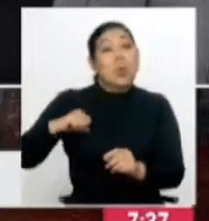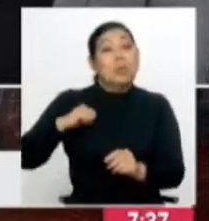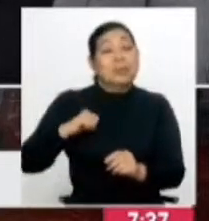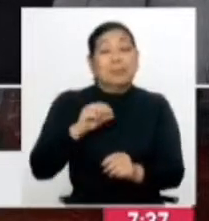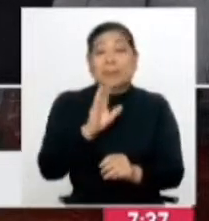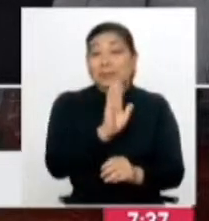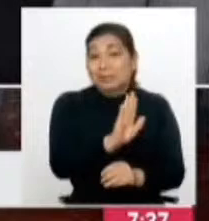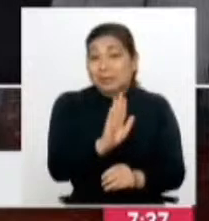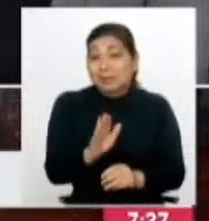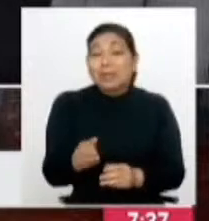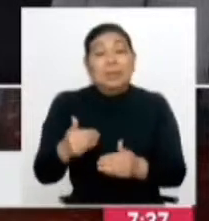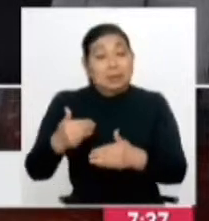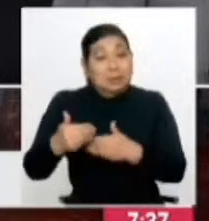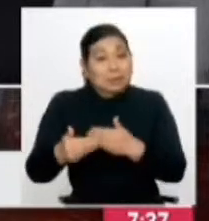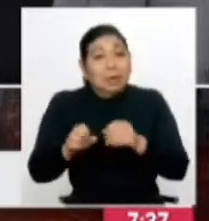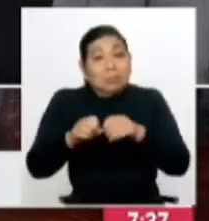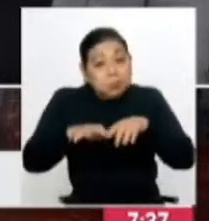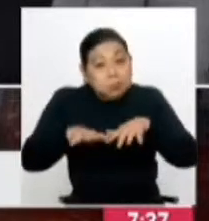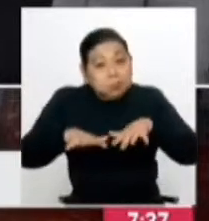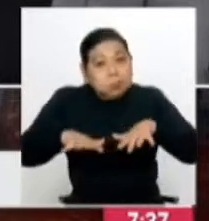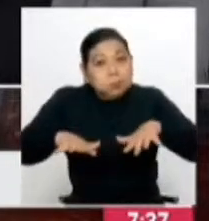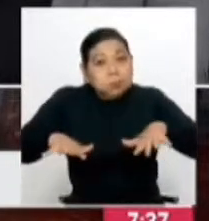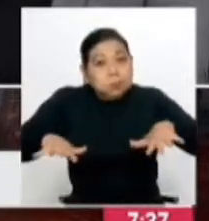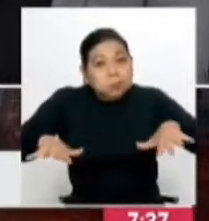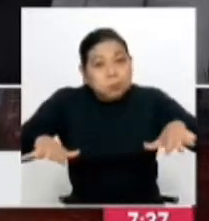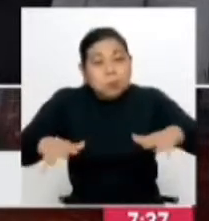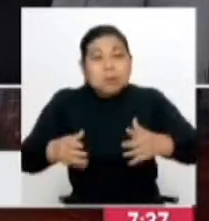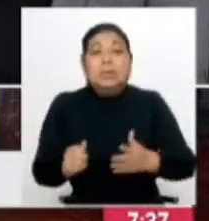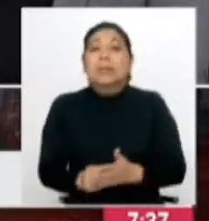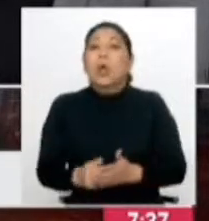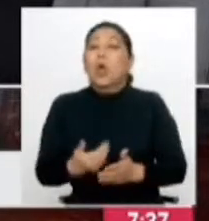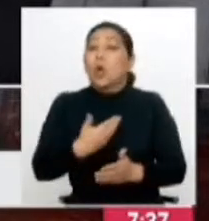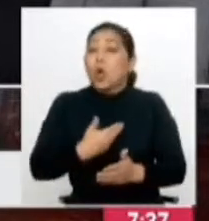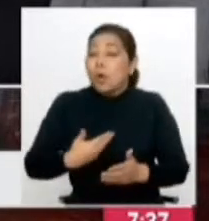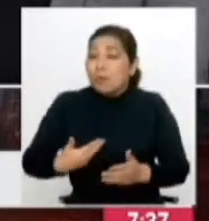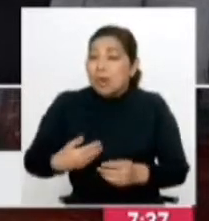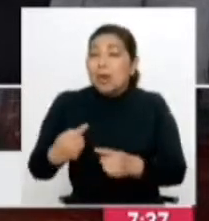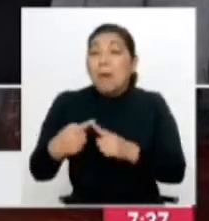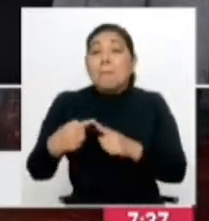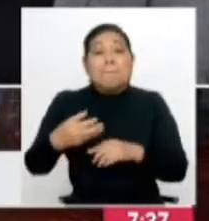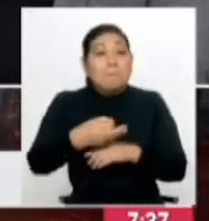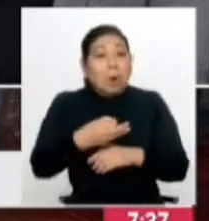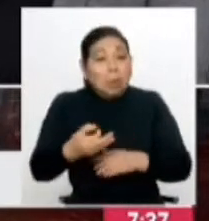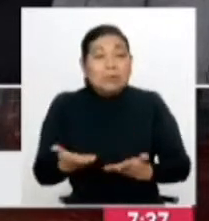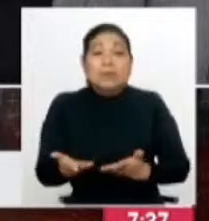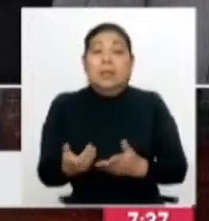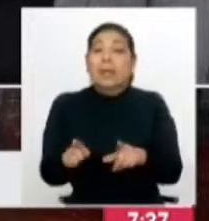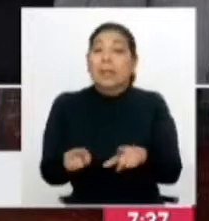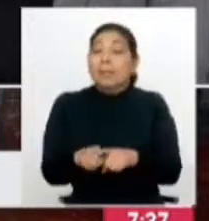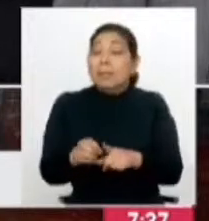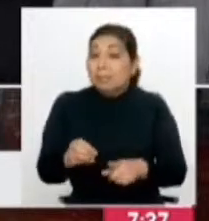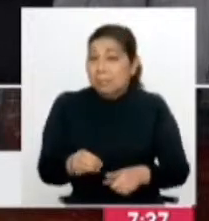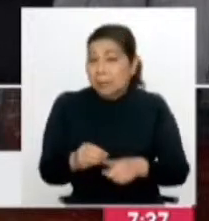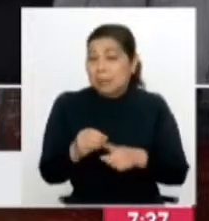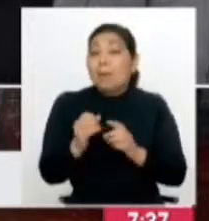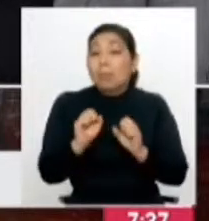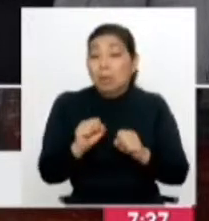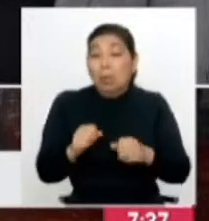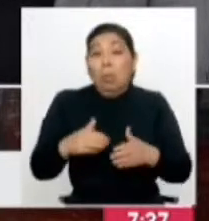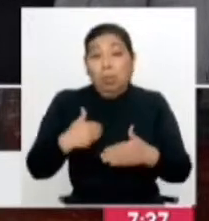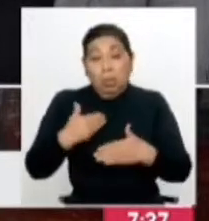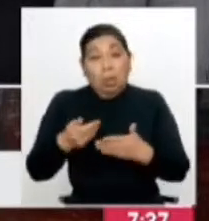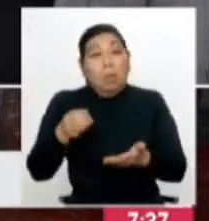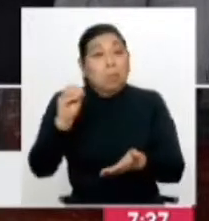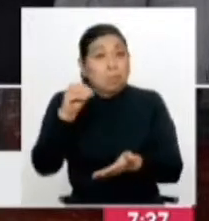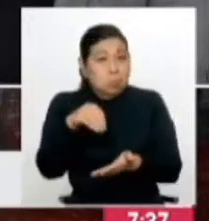municipales y seguimos en expansión, conversando con los gobiernos regionales, con las autoridades municipales, para poder